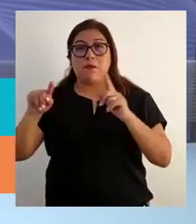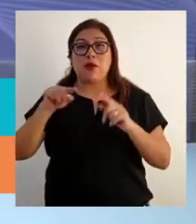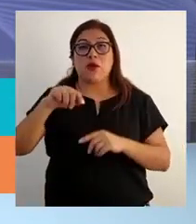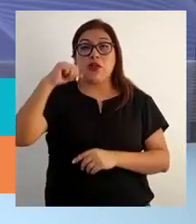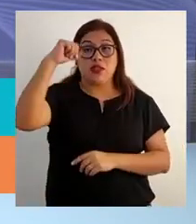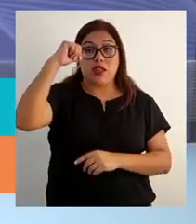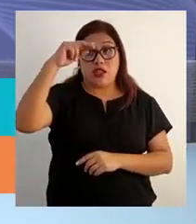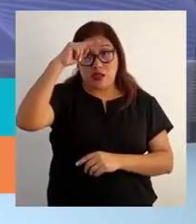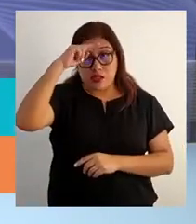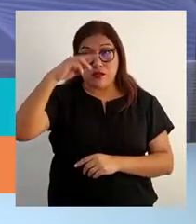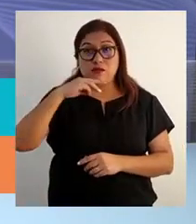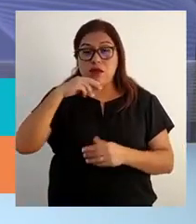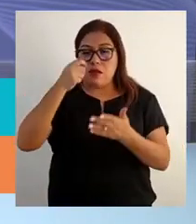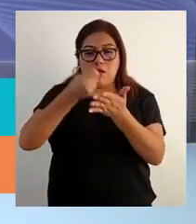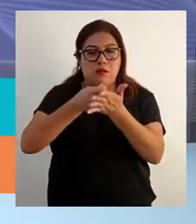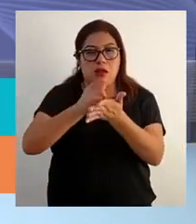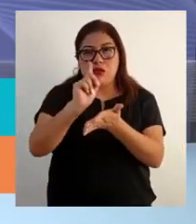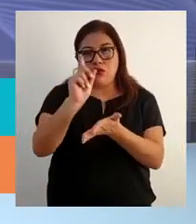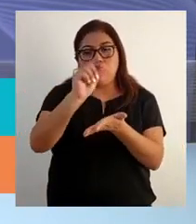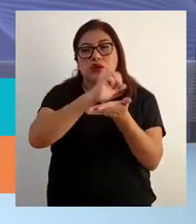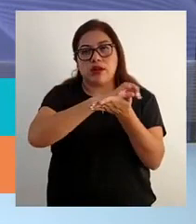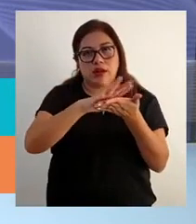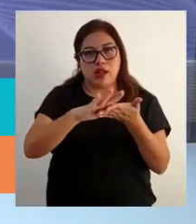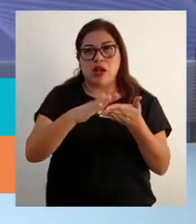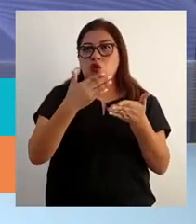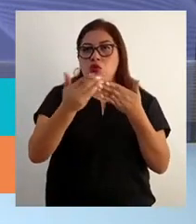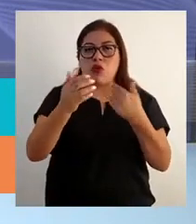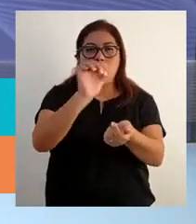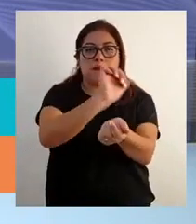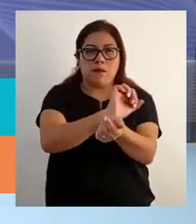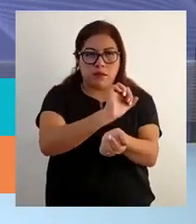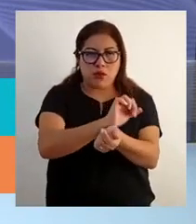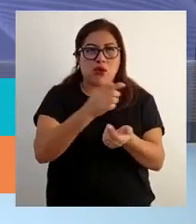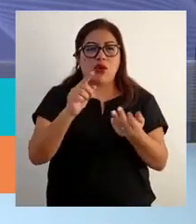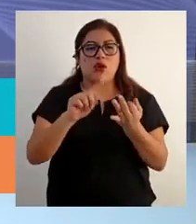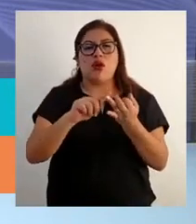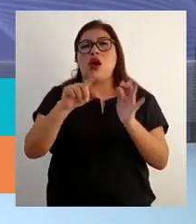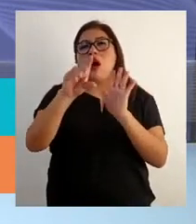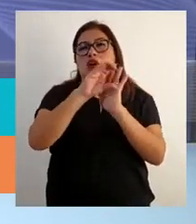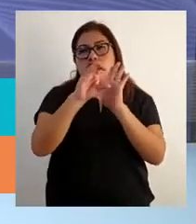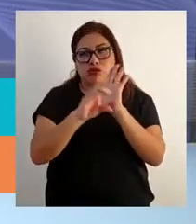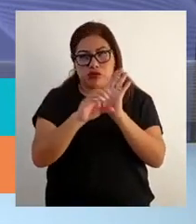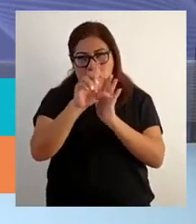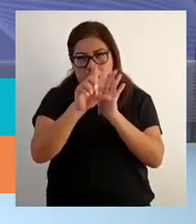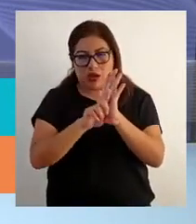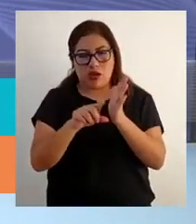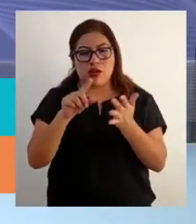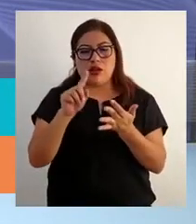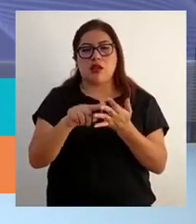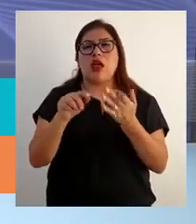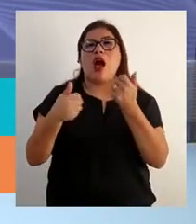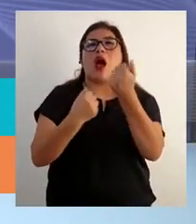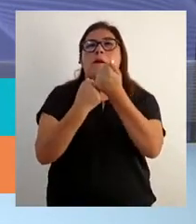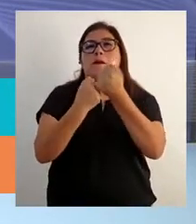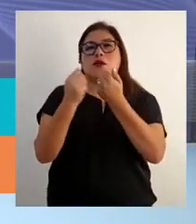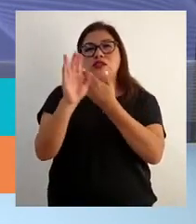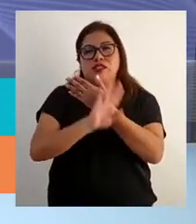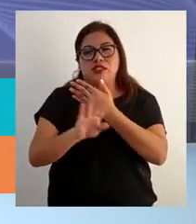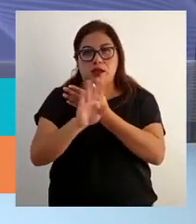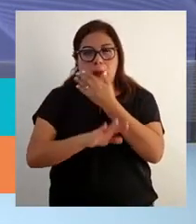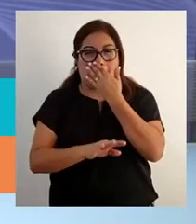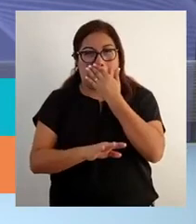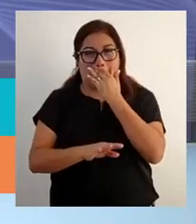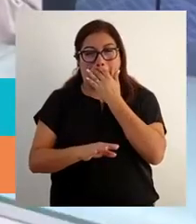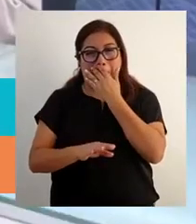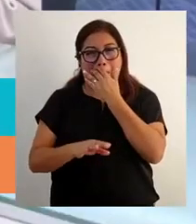la gratuidad, ya sea en penal, constitucional, y bueno, apoyos y salvaguardias que se han incluido. O sea, doctora, si